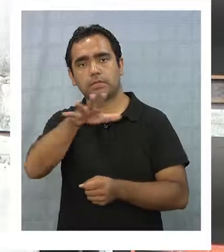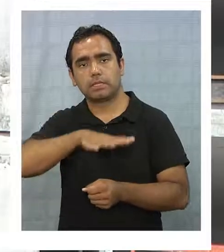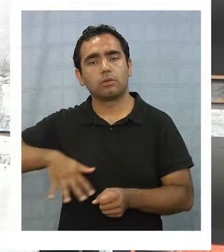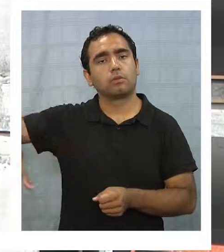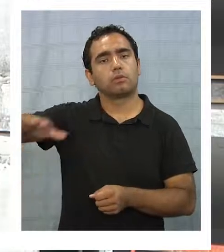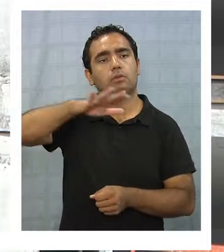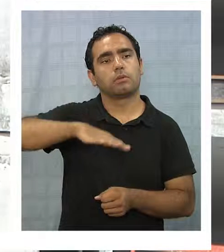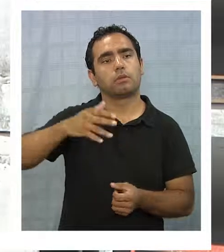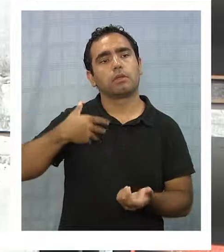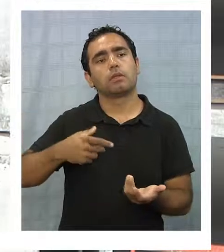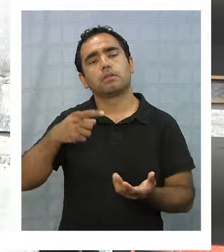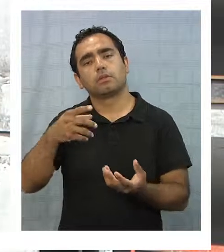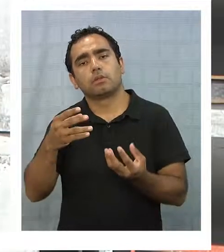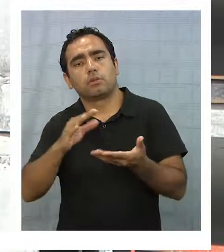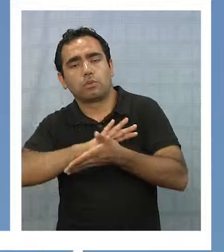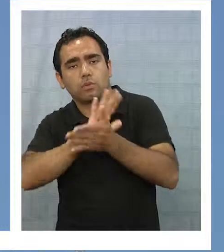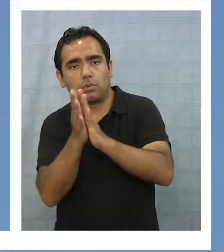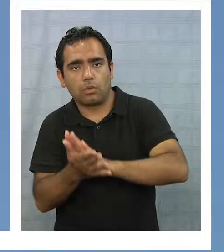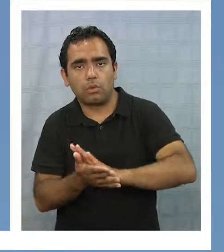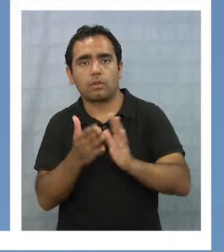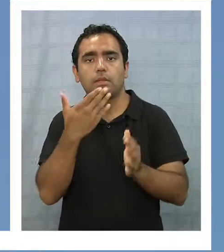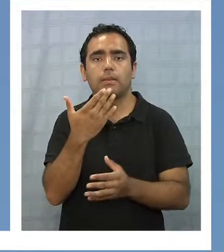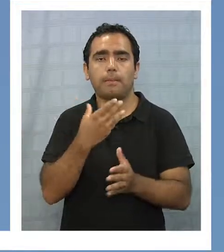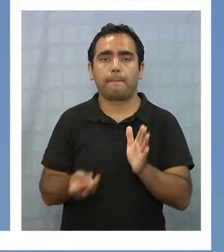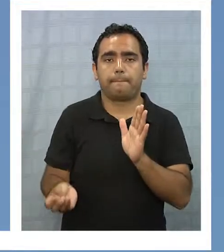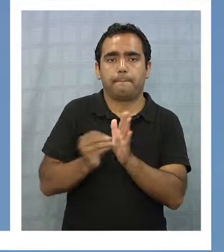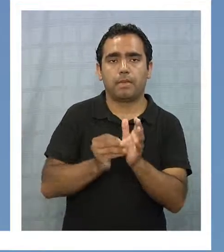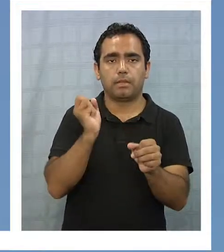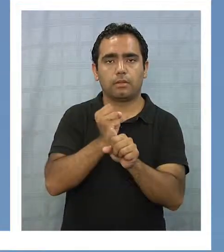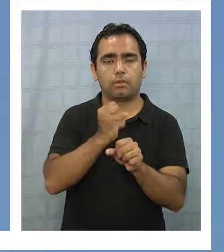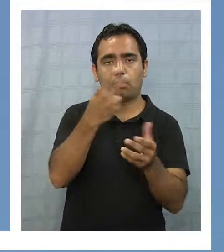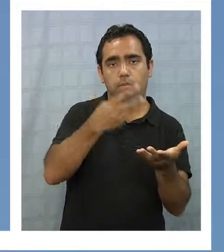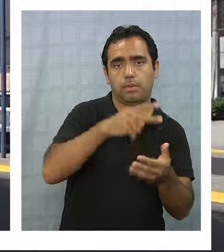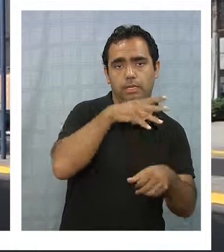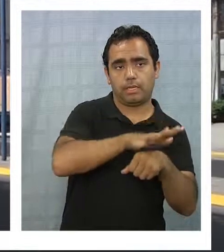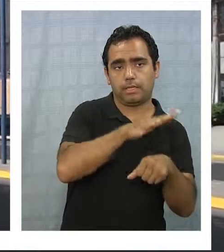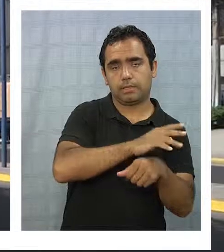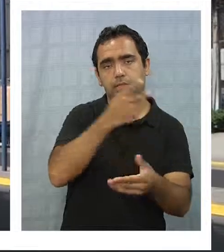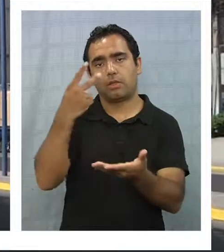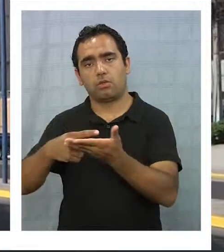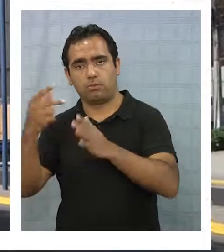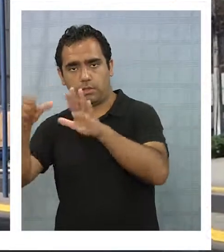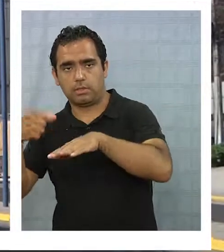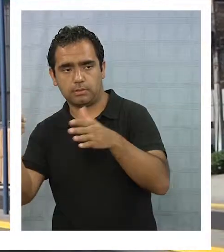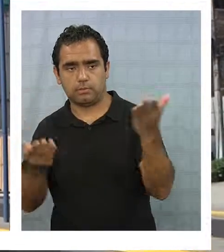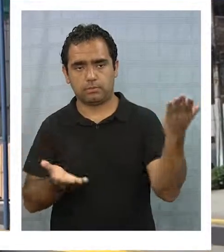560 puestos de trabajo en los trimestres comparados 2015 y 2016.